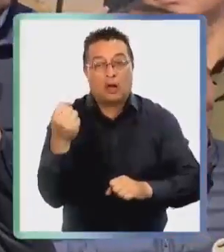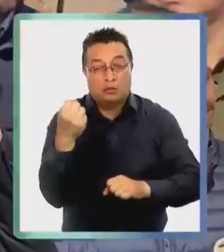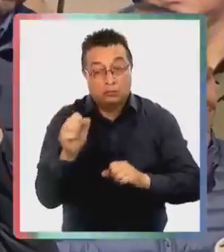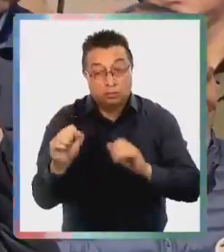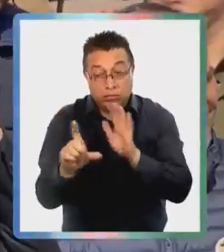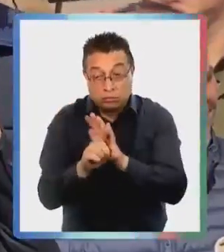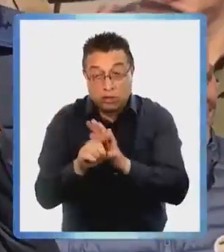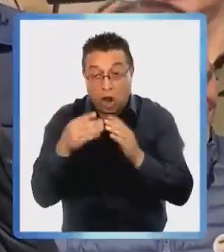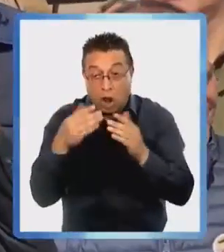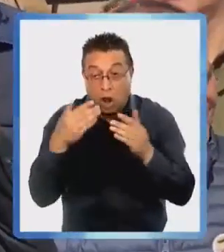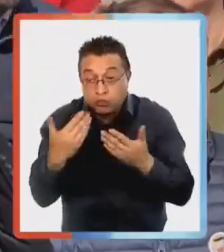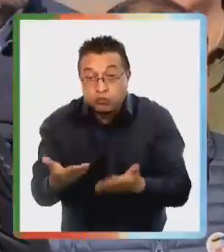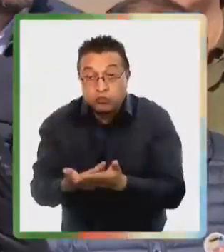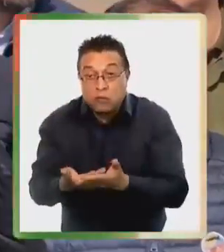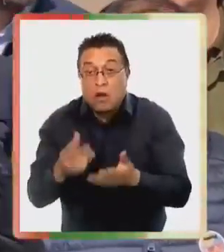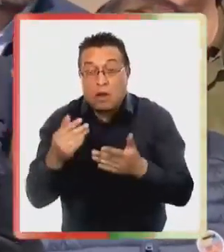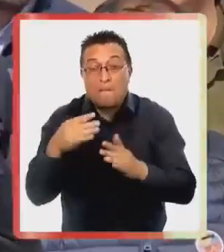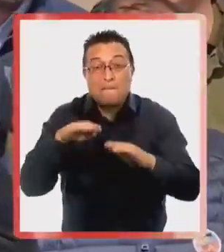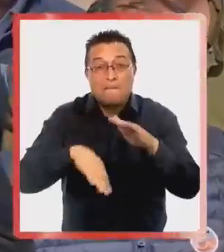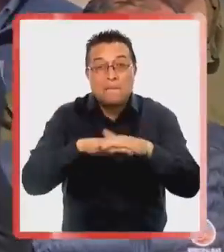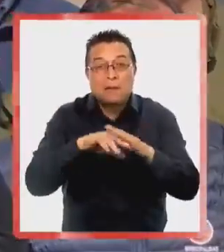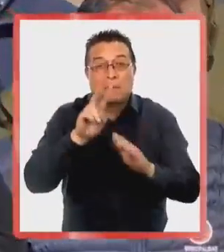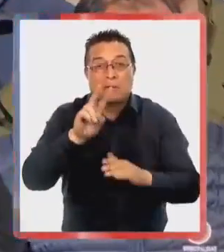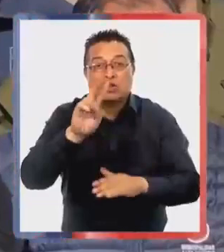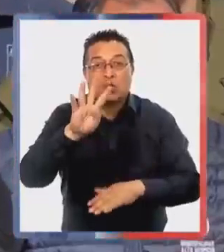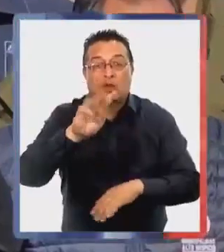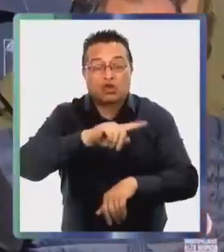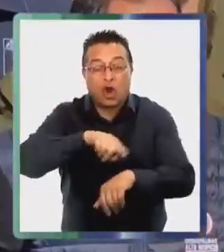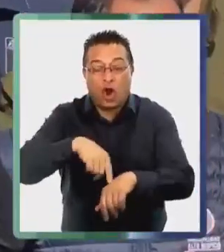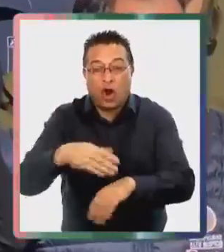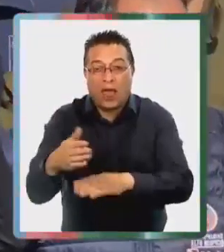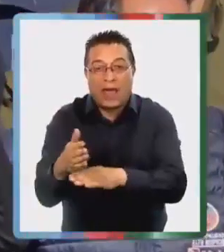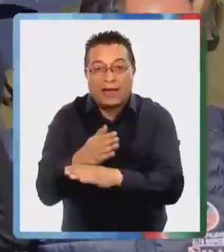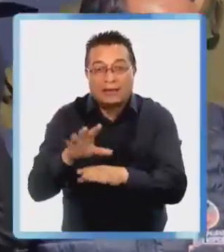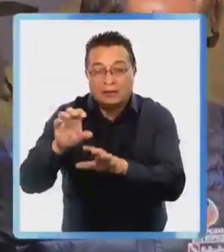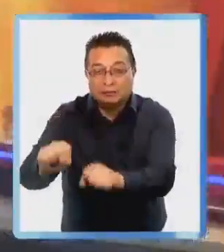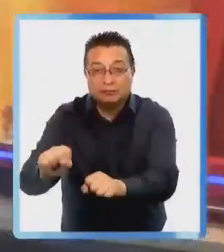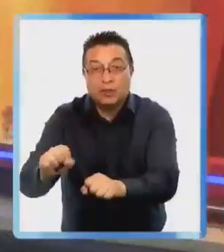horas con el único objetivo de ser puestos a disposición de un juez.